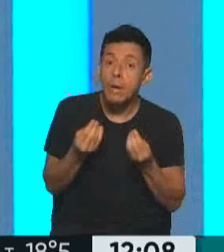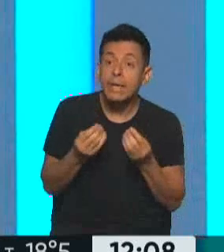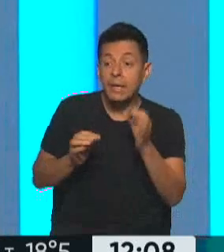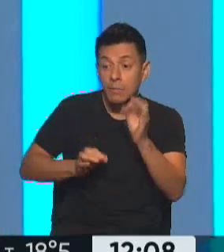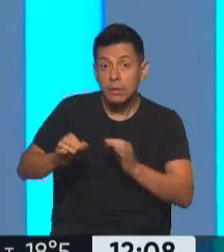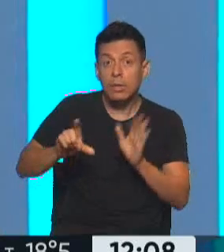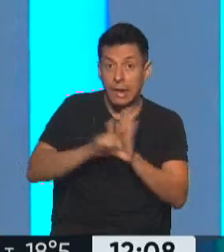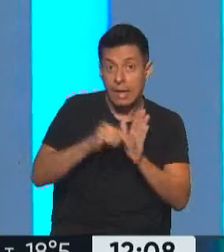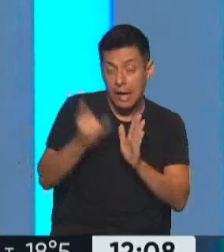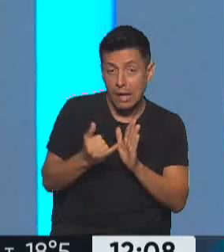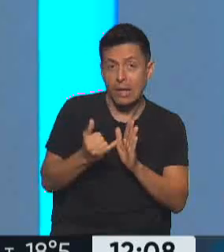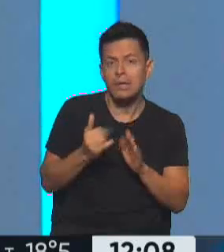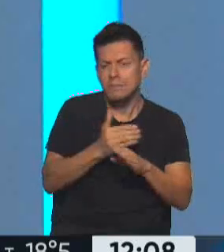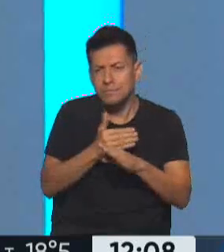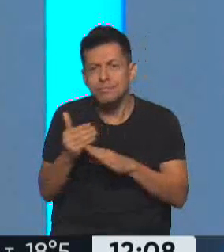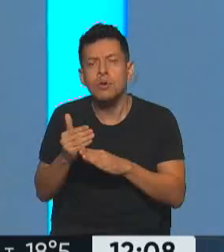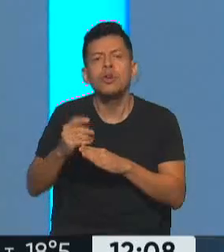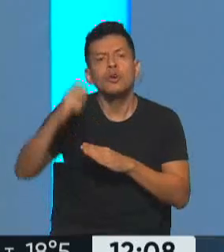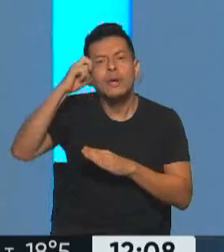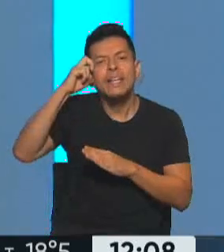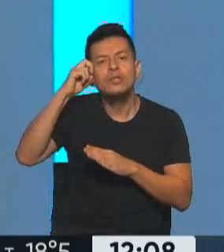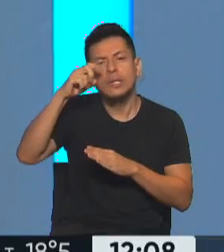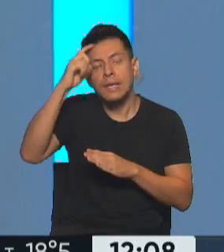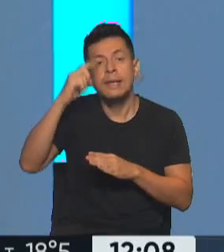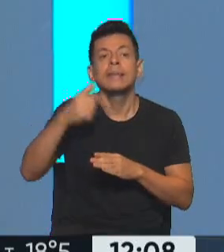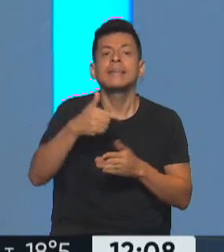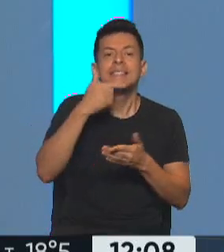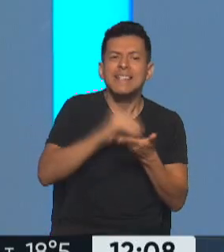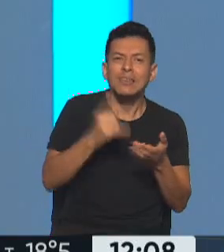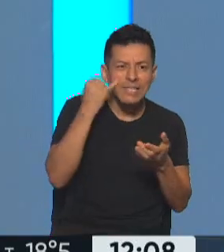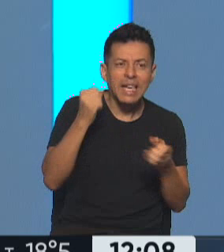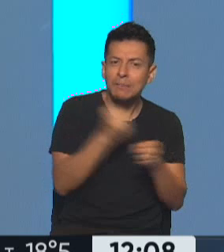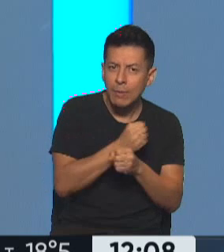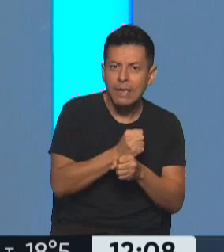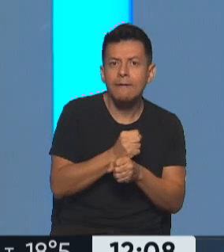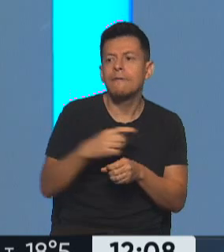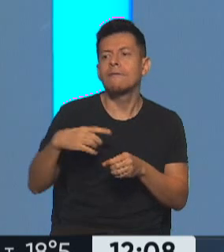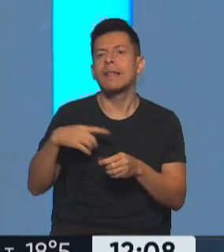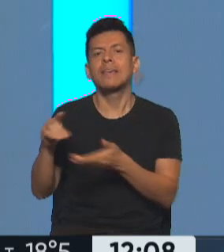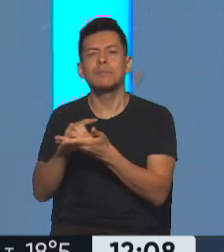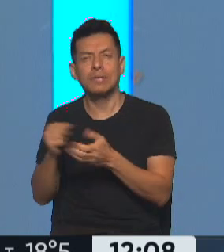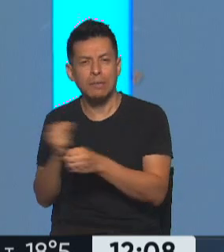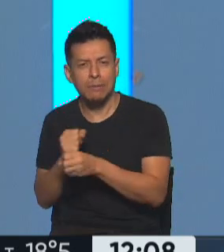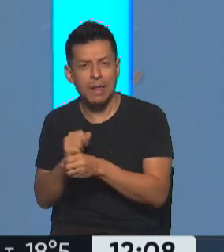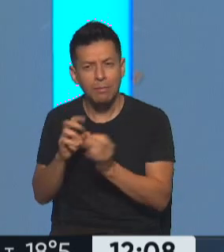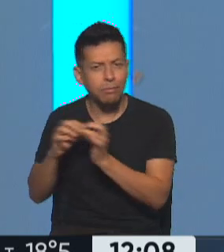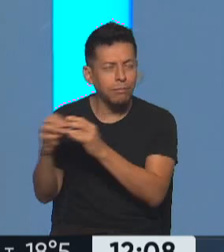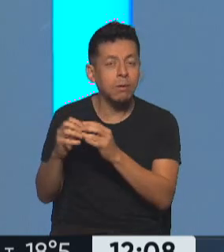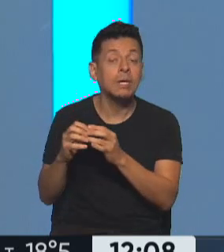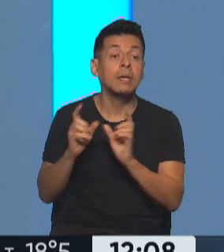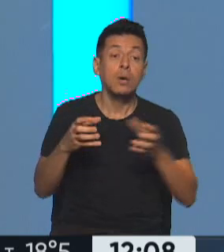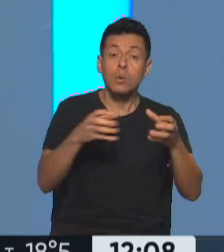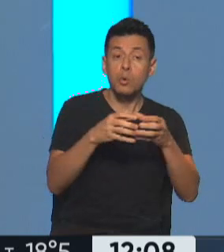está desandando el camino en el Congreso Nacional, ya con media sanción en el Senado y, bueno, con este Consejo de la Magistratura que